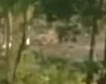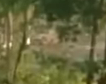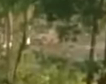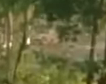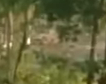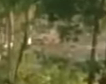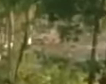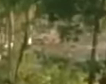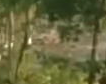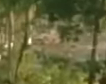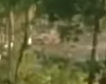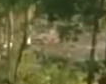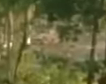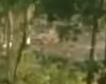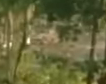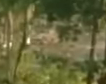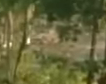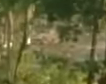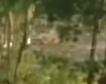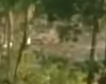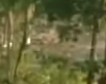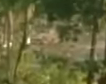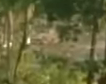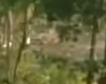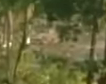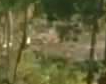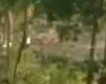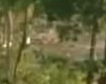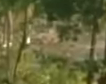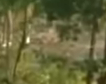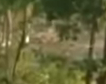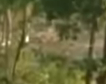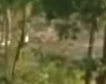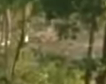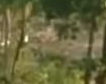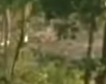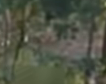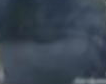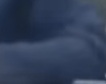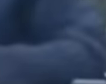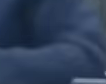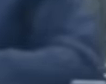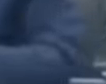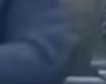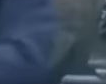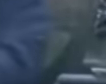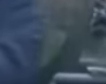Interviene el presidente de la República, Nicolás Maduro Moros, durante la octava cumbre de la CELAC.